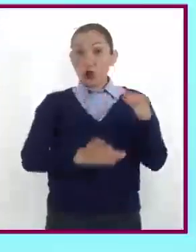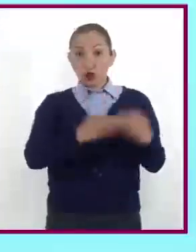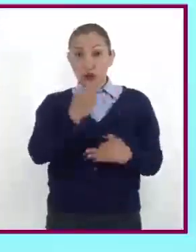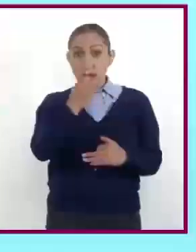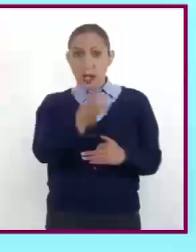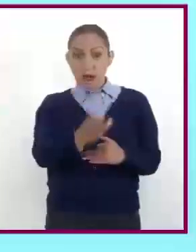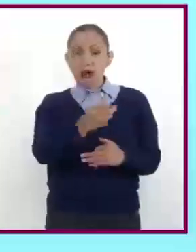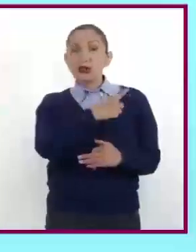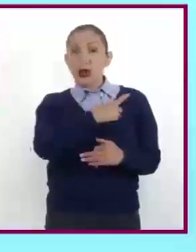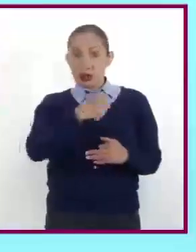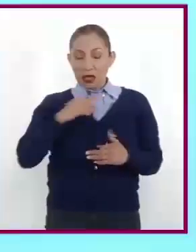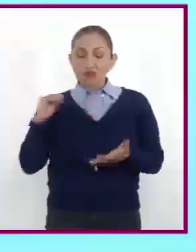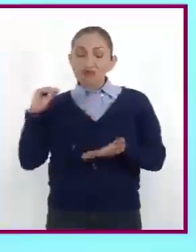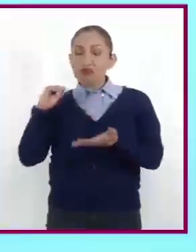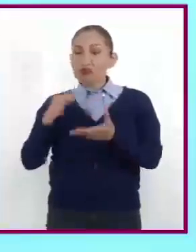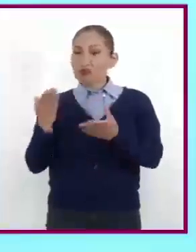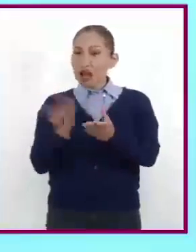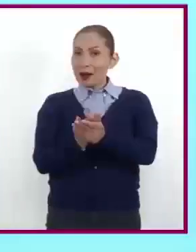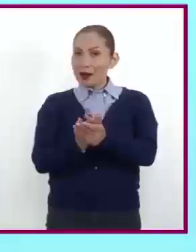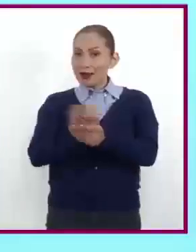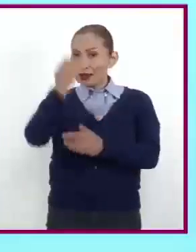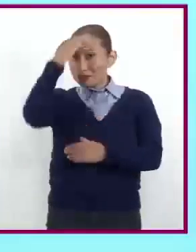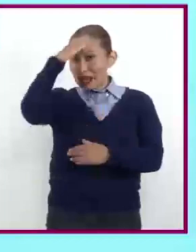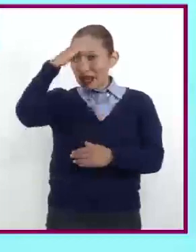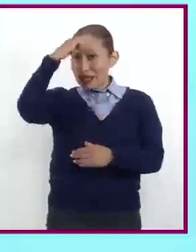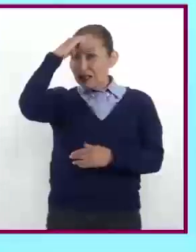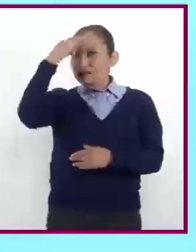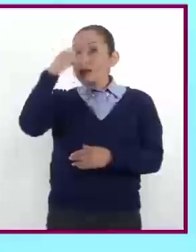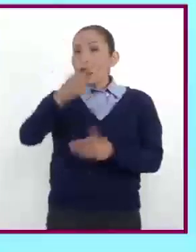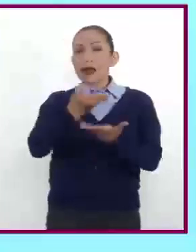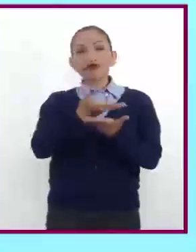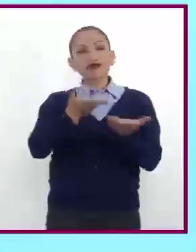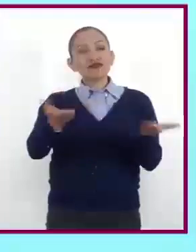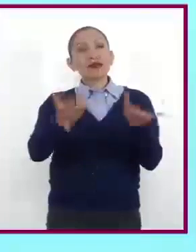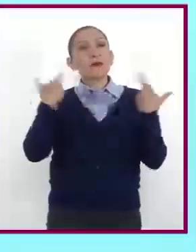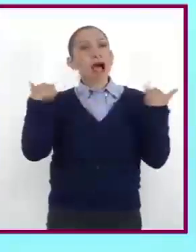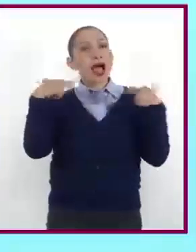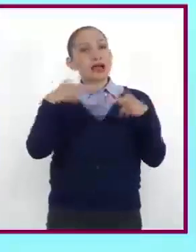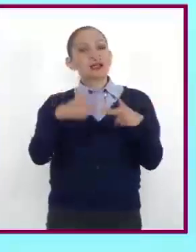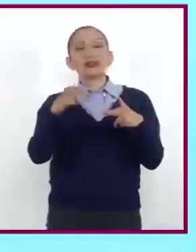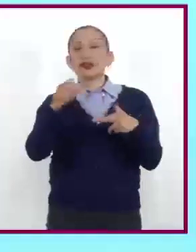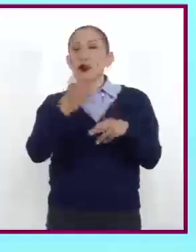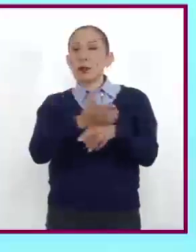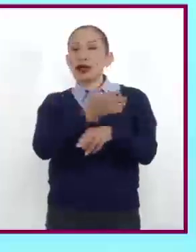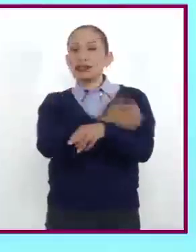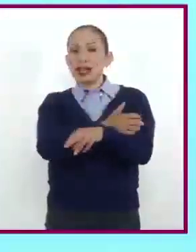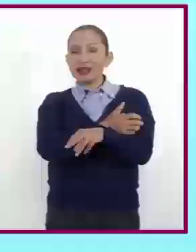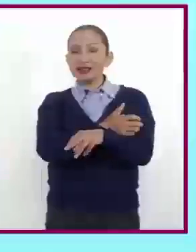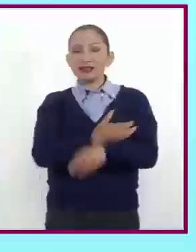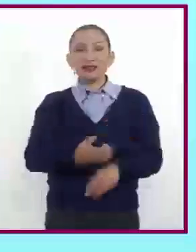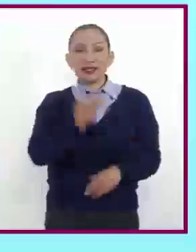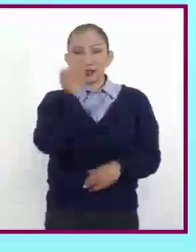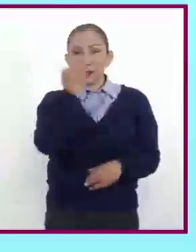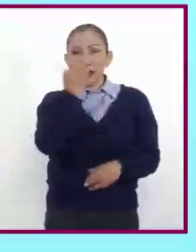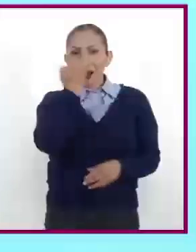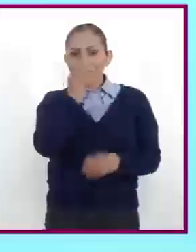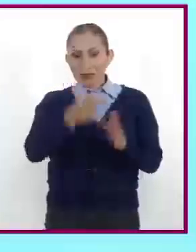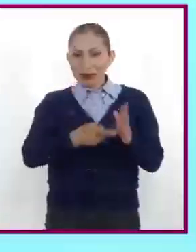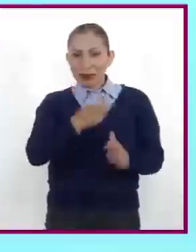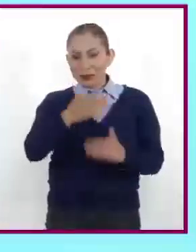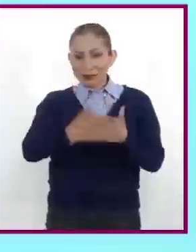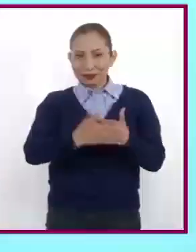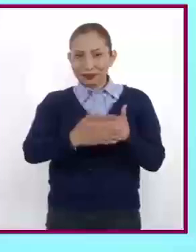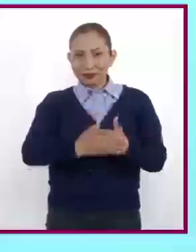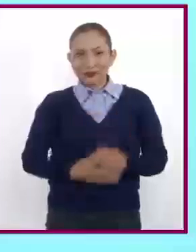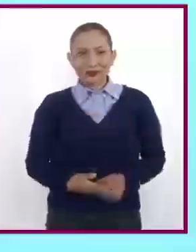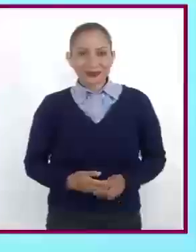ello lo deberán integrar a su carpeta de experiencias para compartirlo con su docente y sus compañeras y compañeros cuando regresen